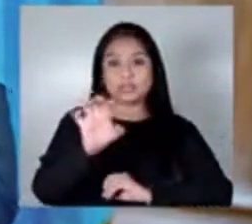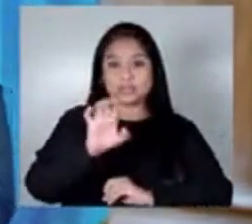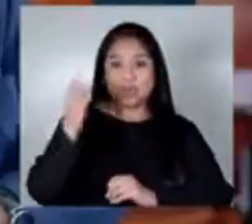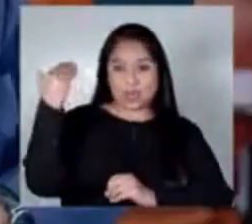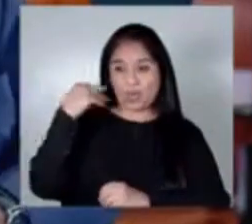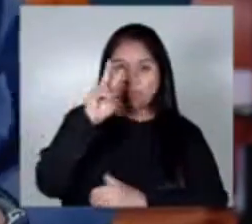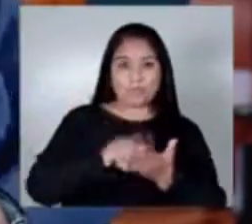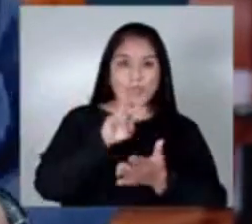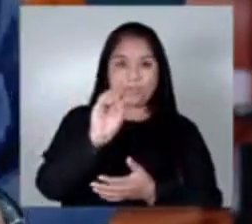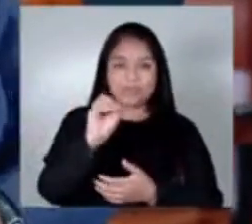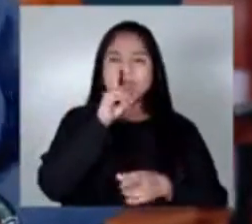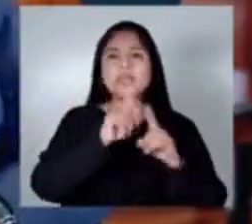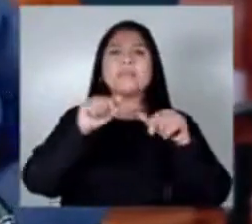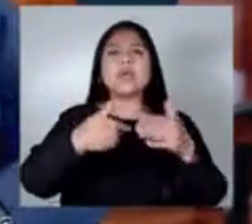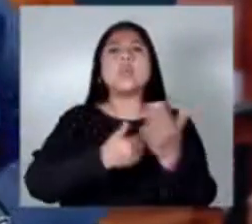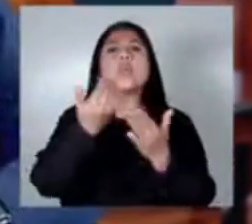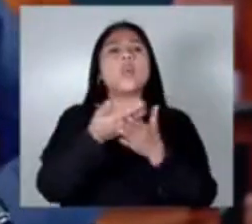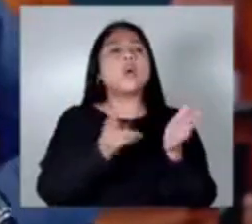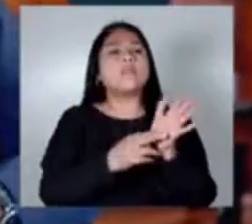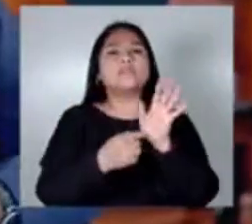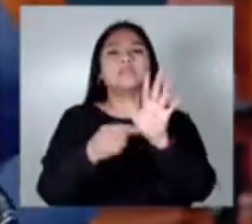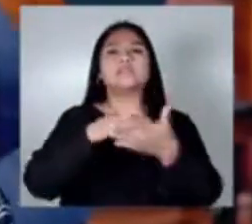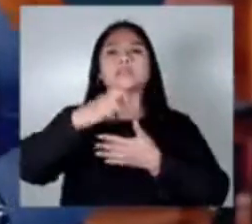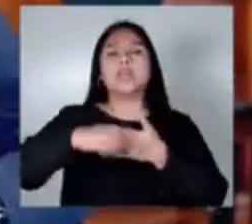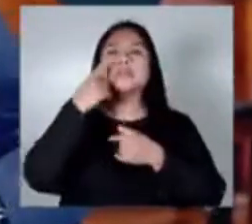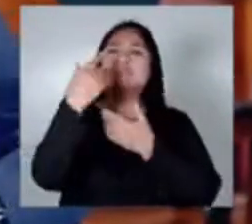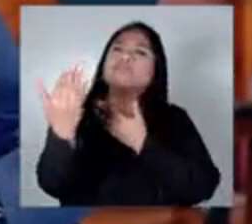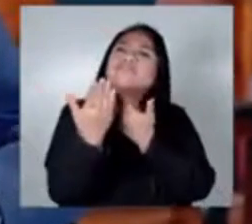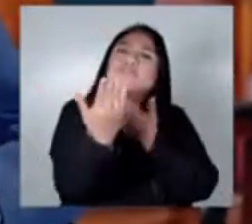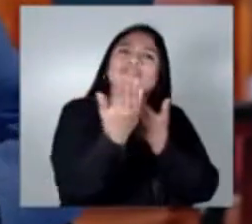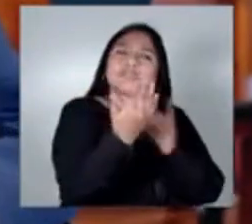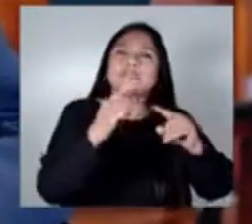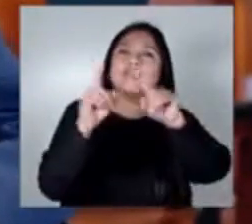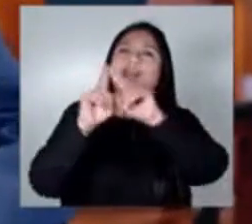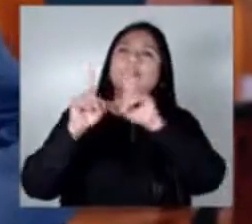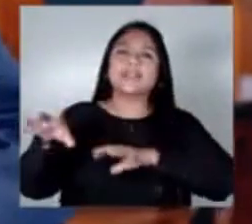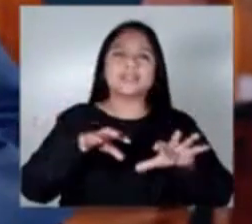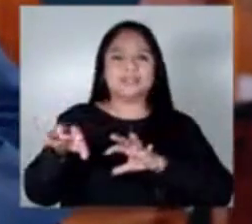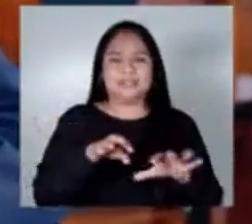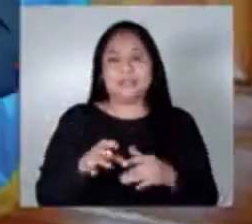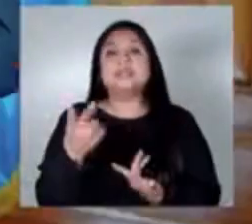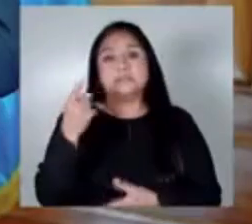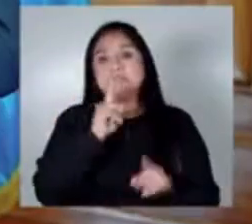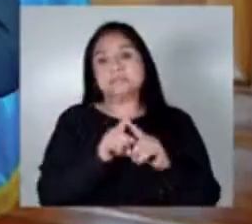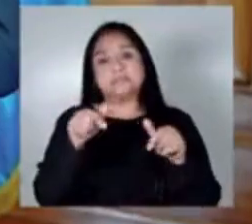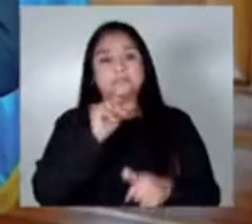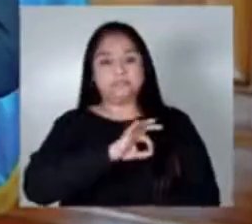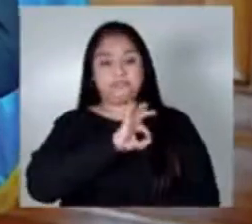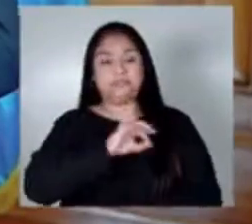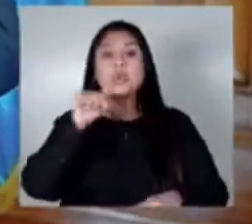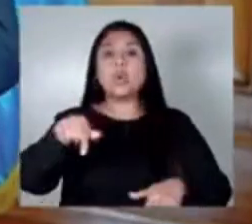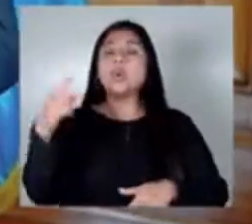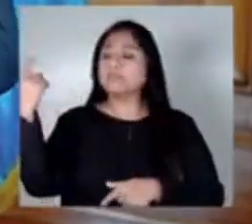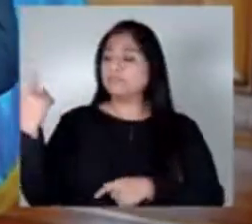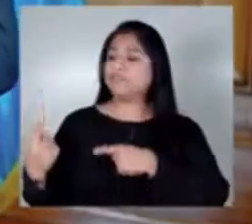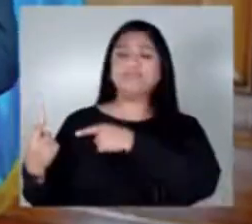año 2020. Parte de la innovación en el formato de este programa es el acercamiento a ustedes a través de diferentes actores de la sociedad. Por ello, hoy me acompaña